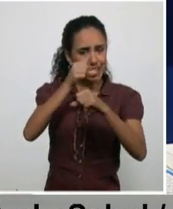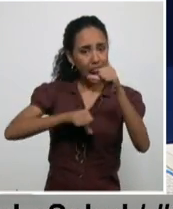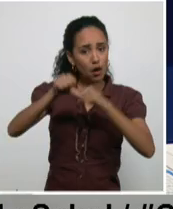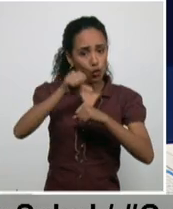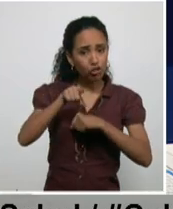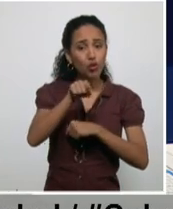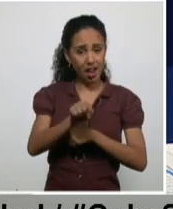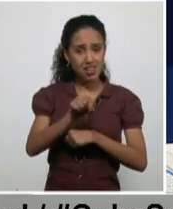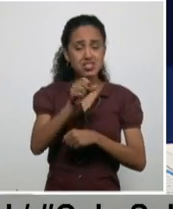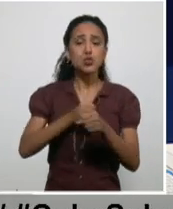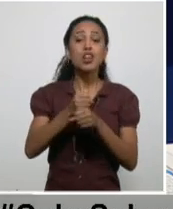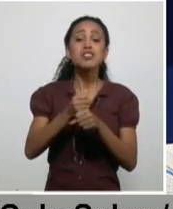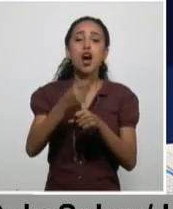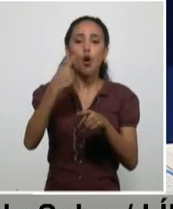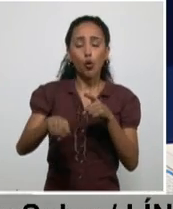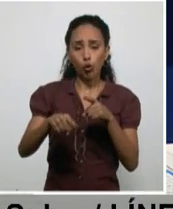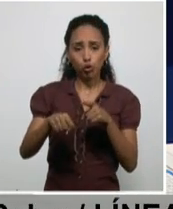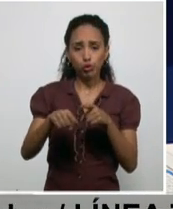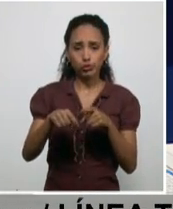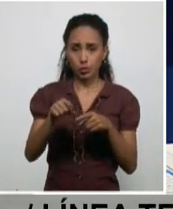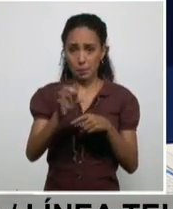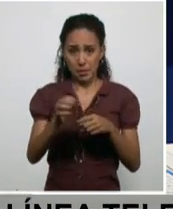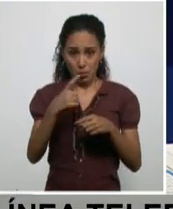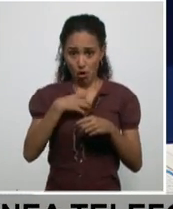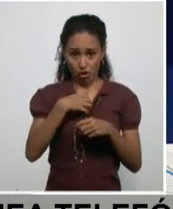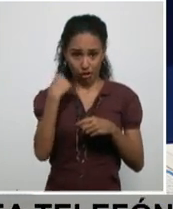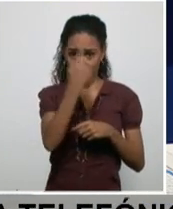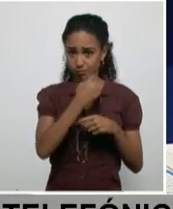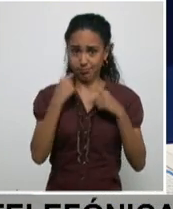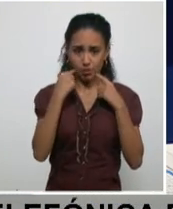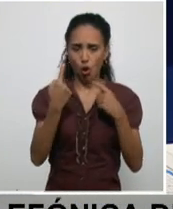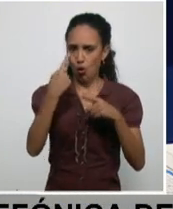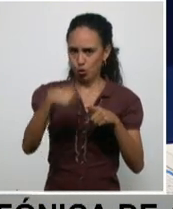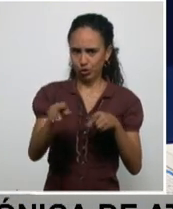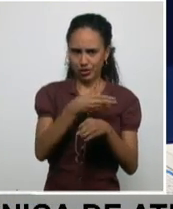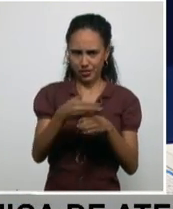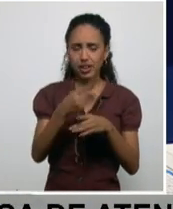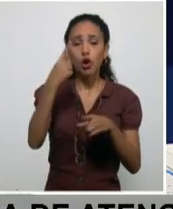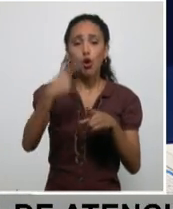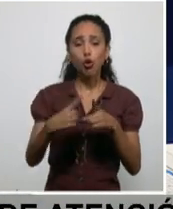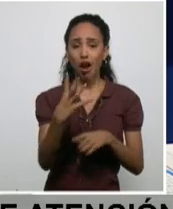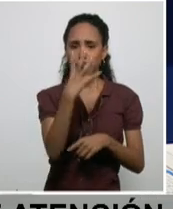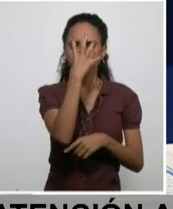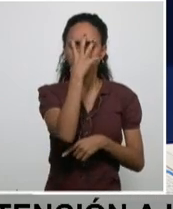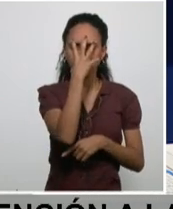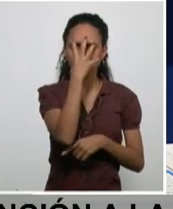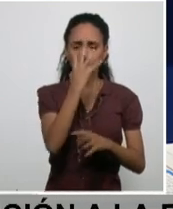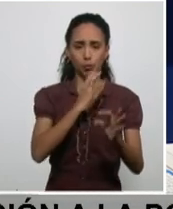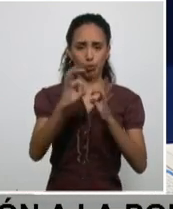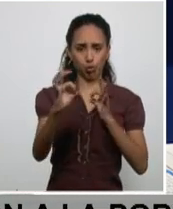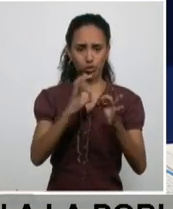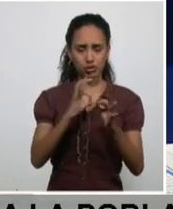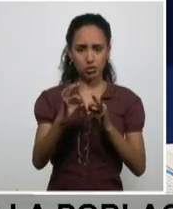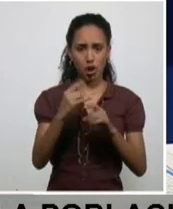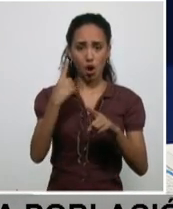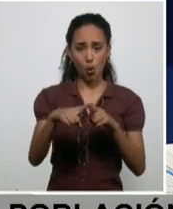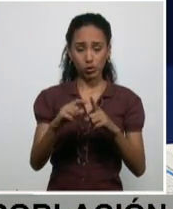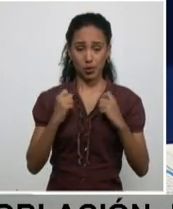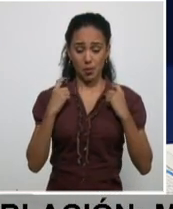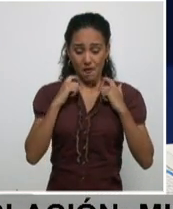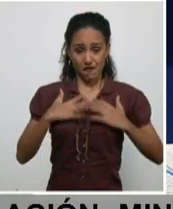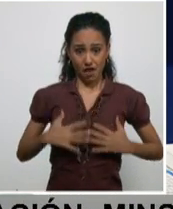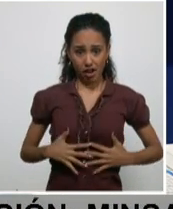otras características. Están las caretas estas protectoras que se utilizan. Está la sobrebata